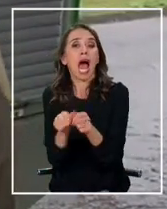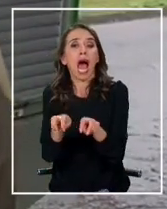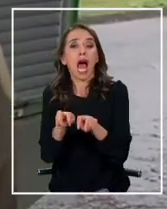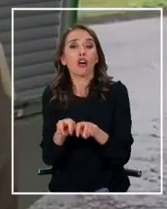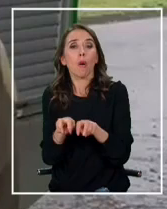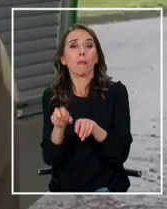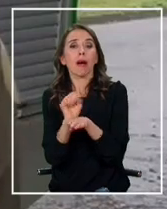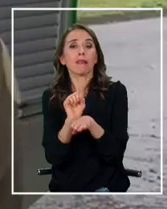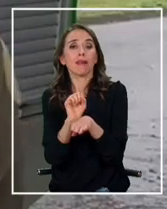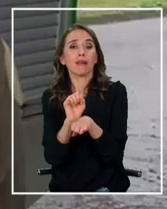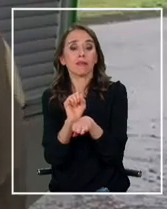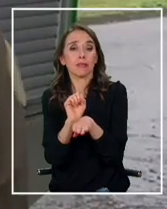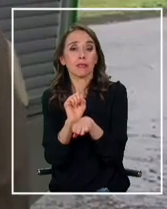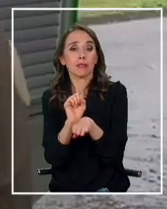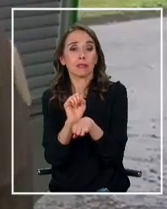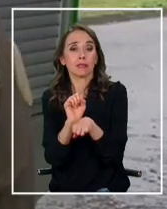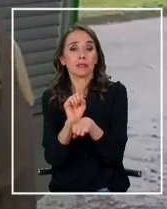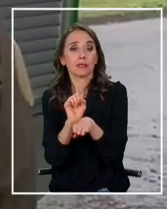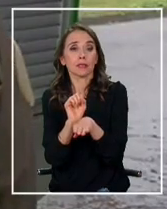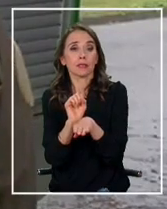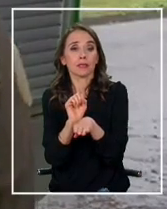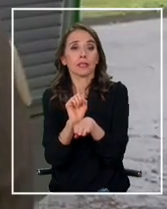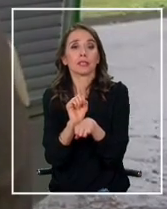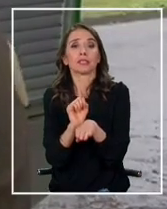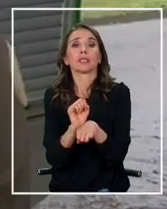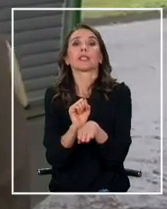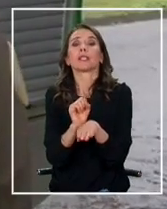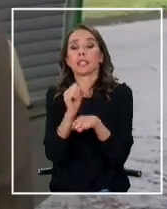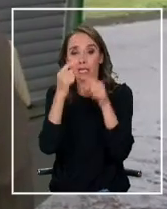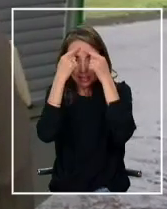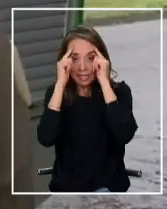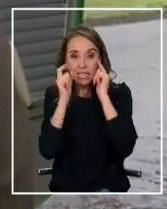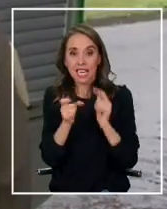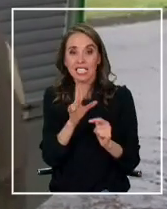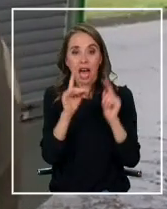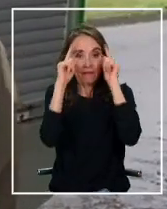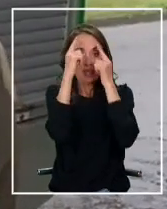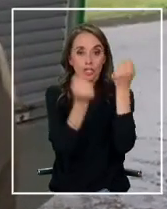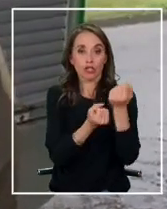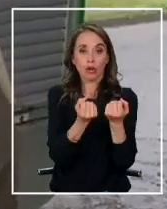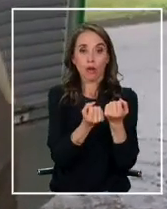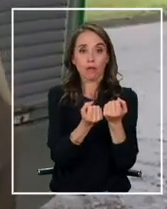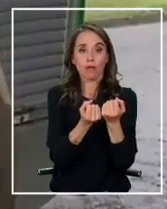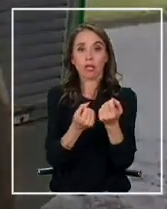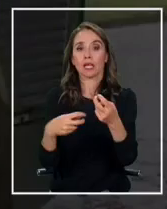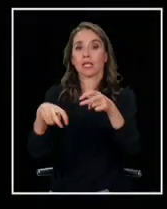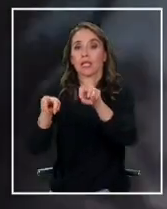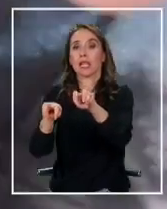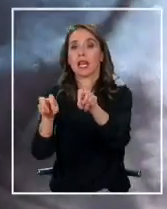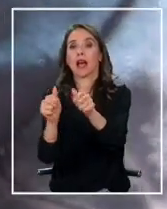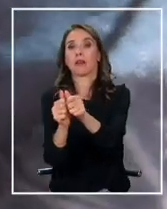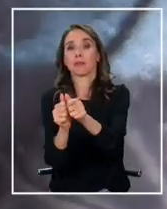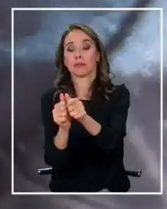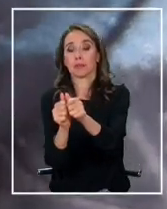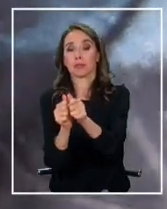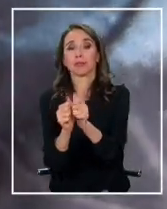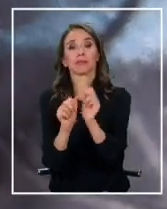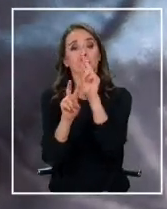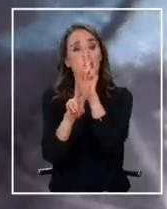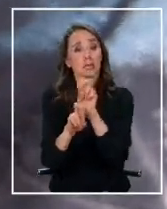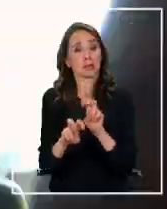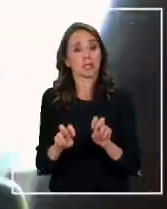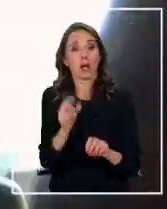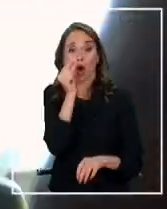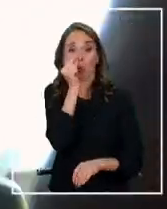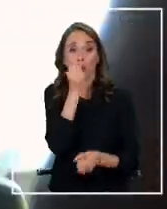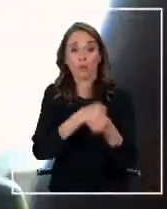de este móvil, y se mantendrían graves si fuera de riesgo vital tanto su conductor como su acompañante. Según un estudio realizado